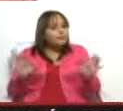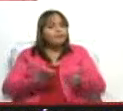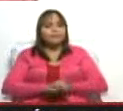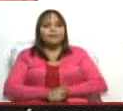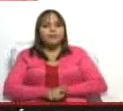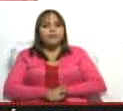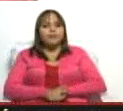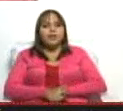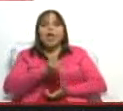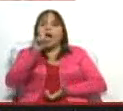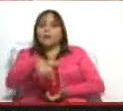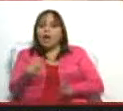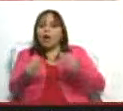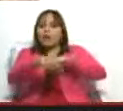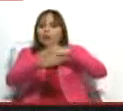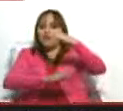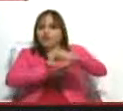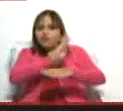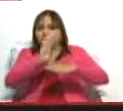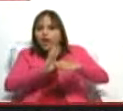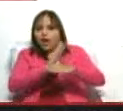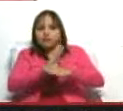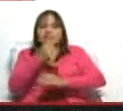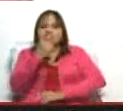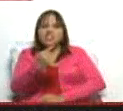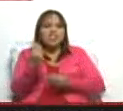Ese acuerdo también establece una ruta electoral.